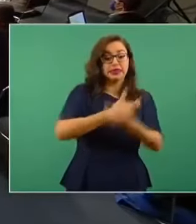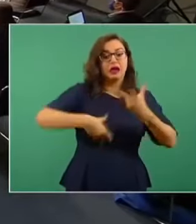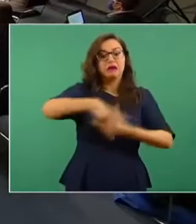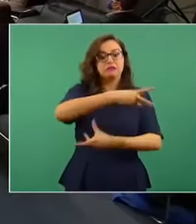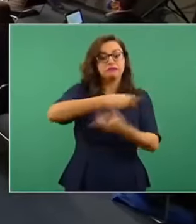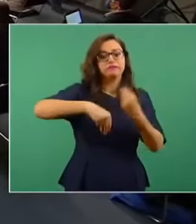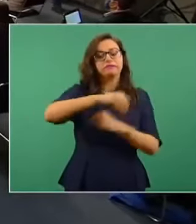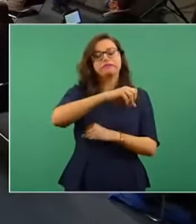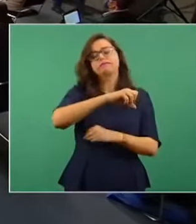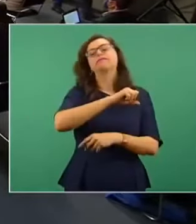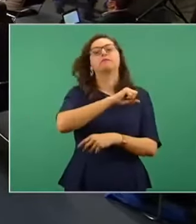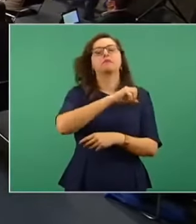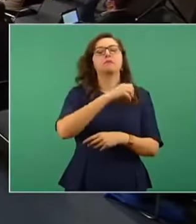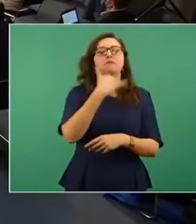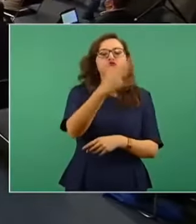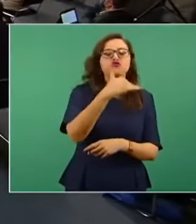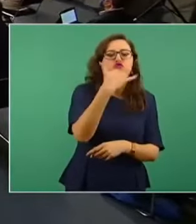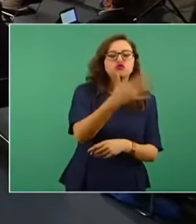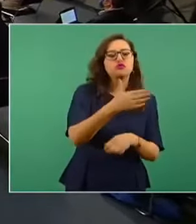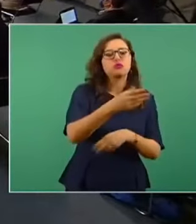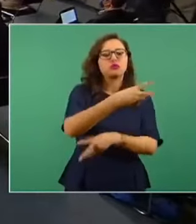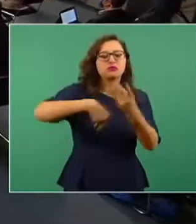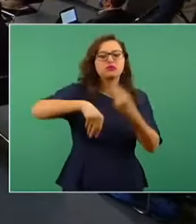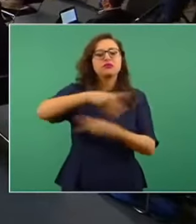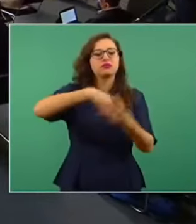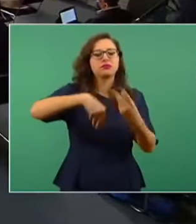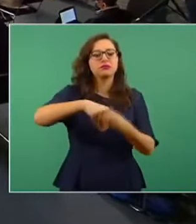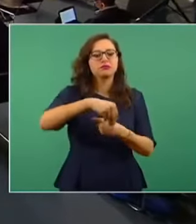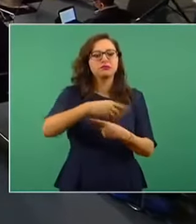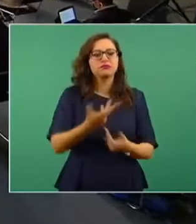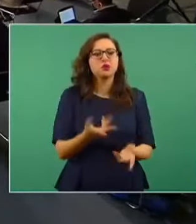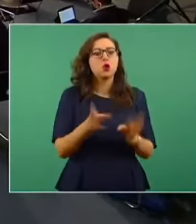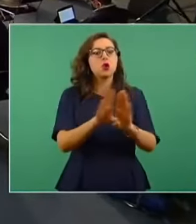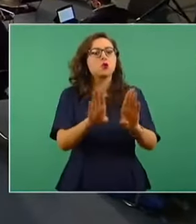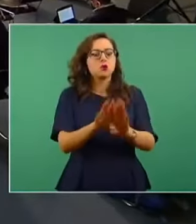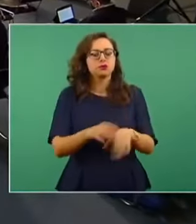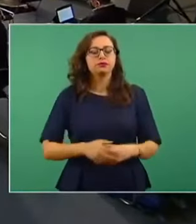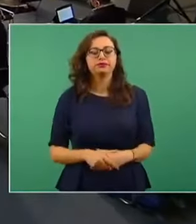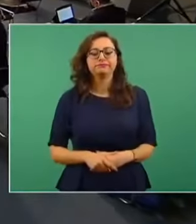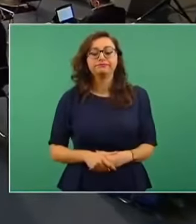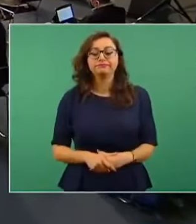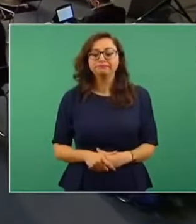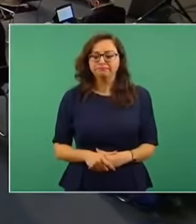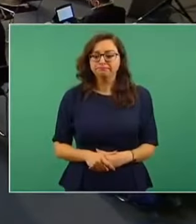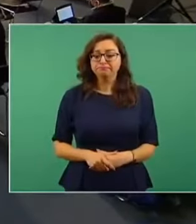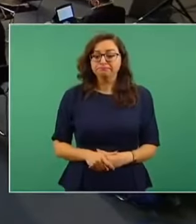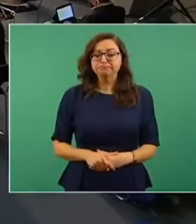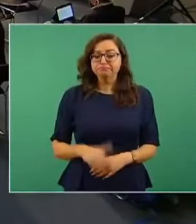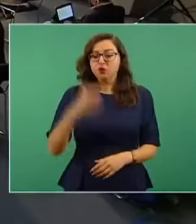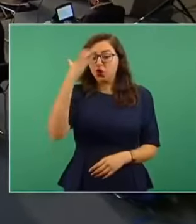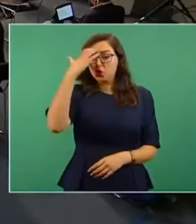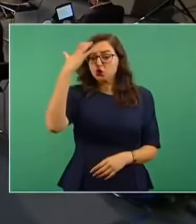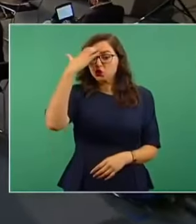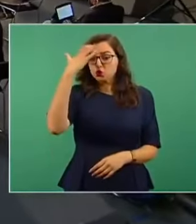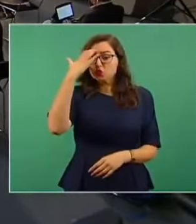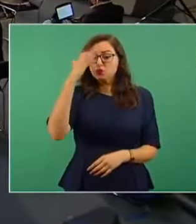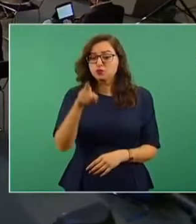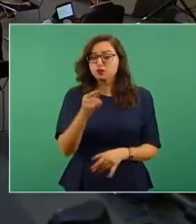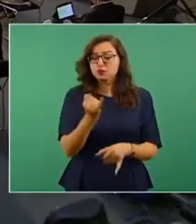Yo tengo conocimiento de ese expediente porque en efecto lo heredamos,